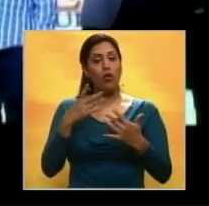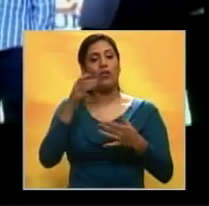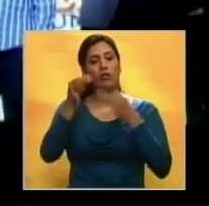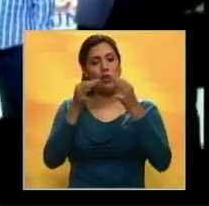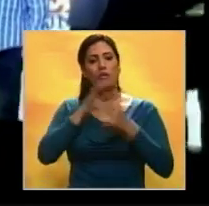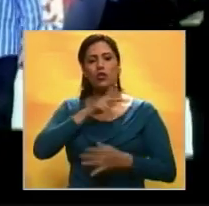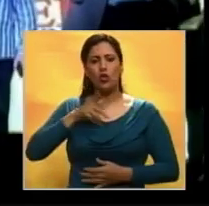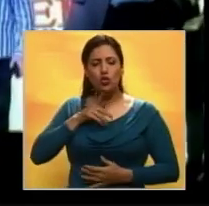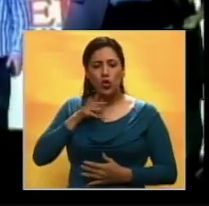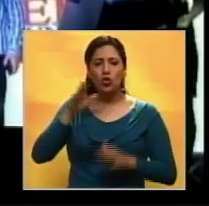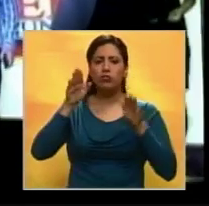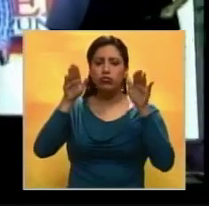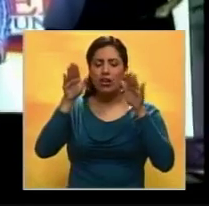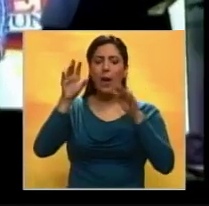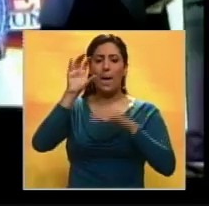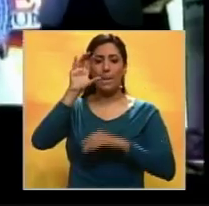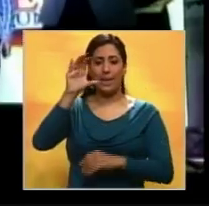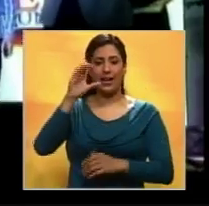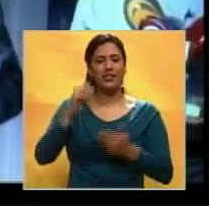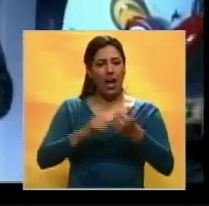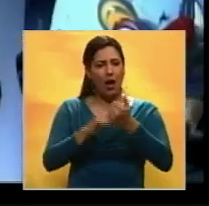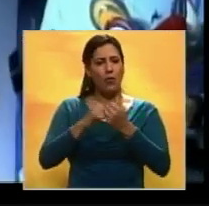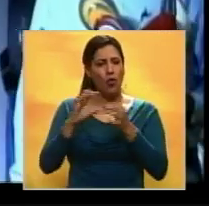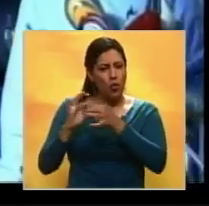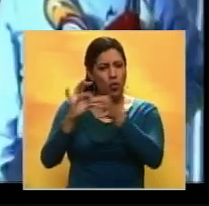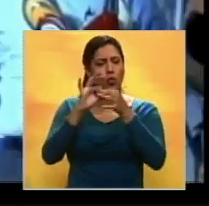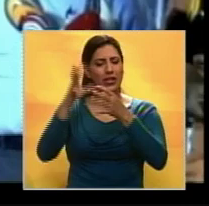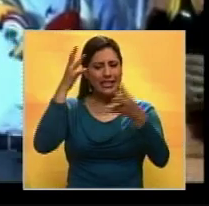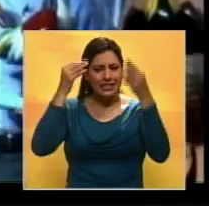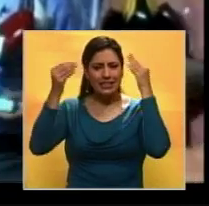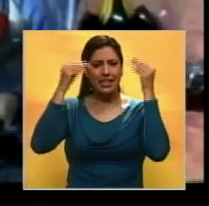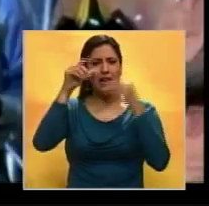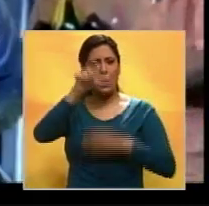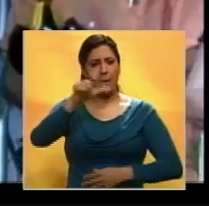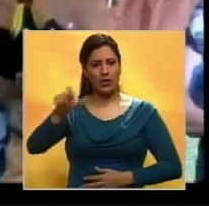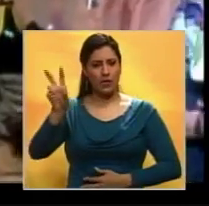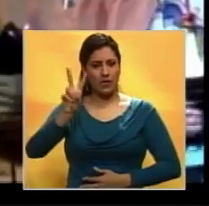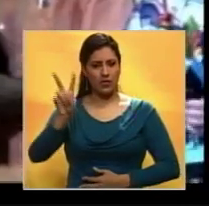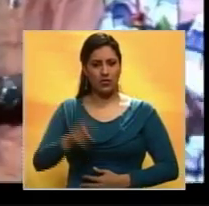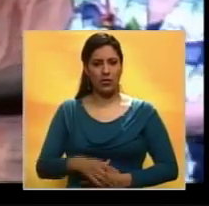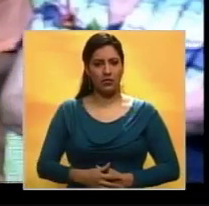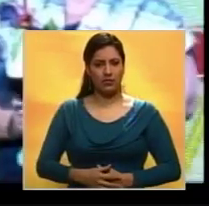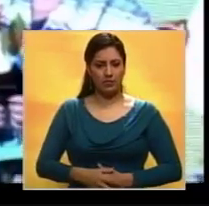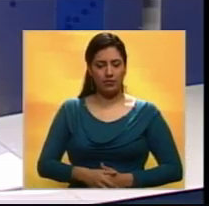continuará sus recorridos por el país, abogando por la unión y el entendimiento de los venezolanos.